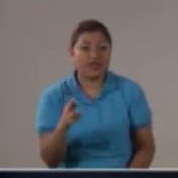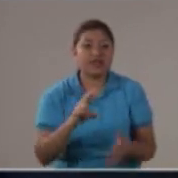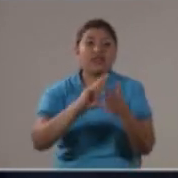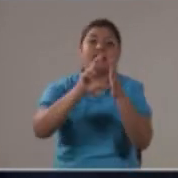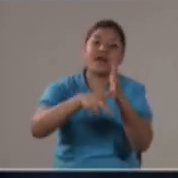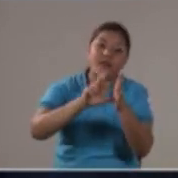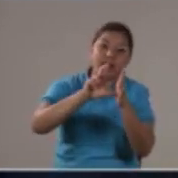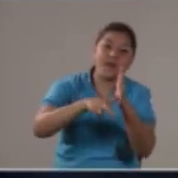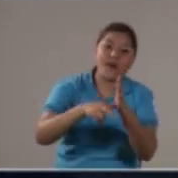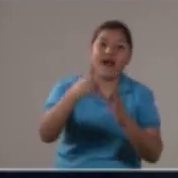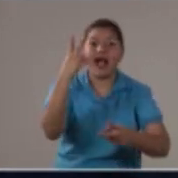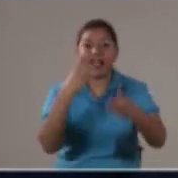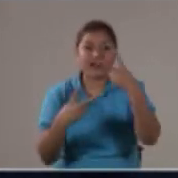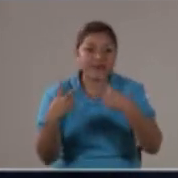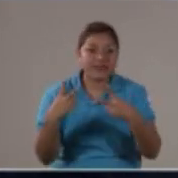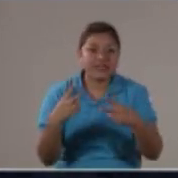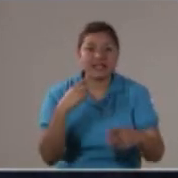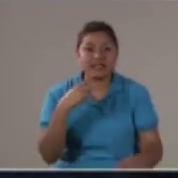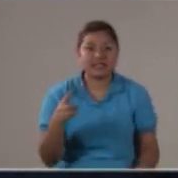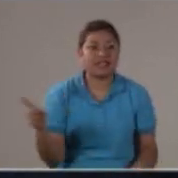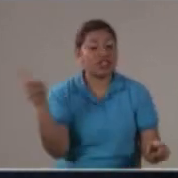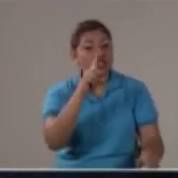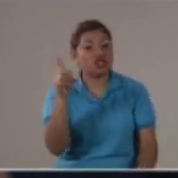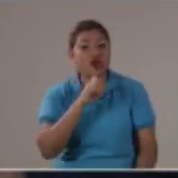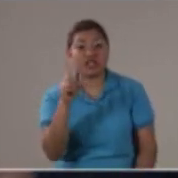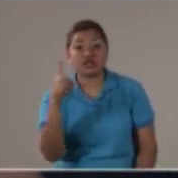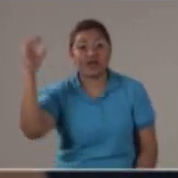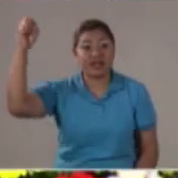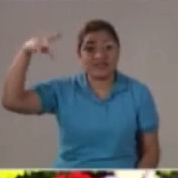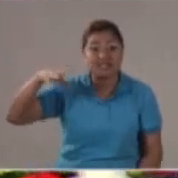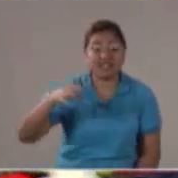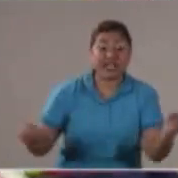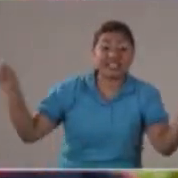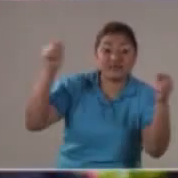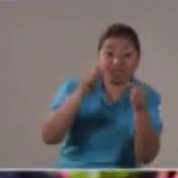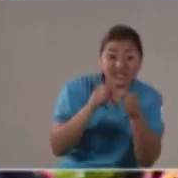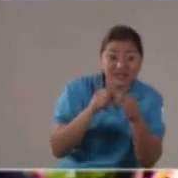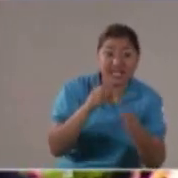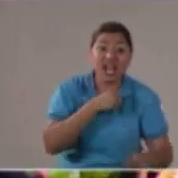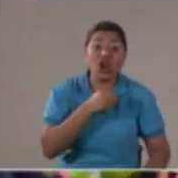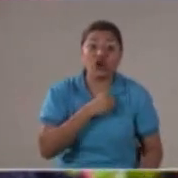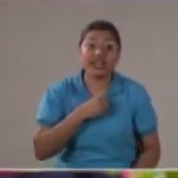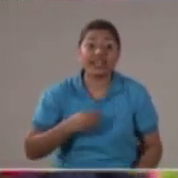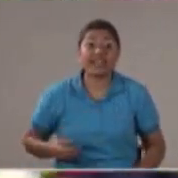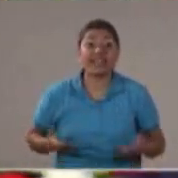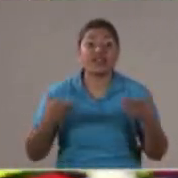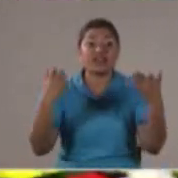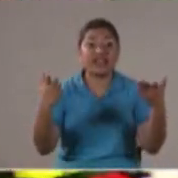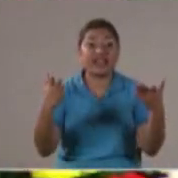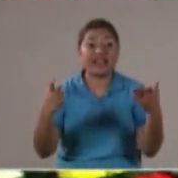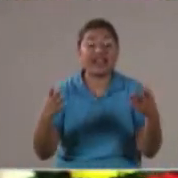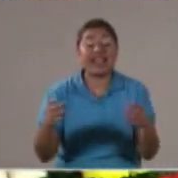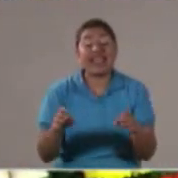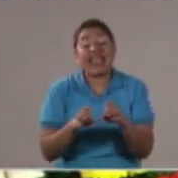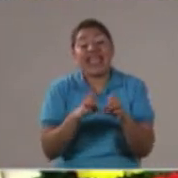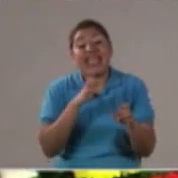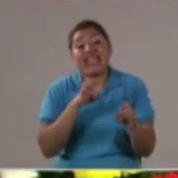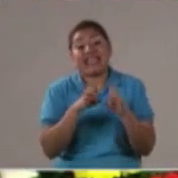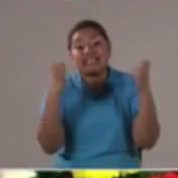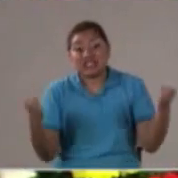aquel. Entonces ya no es una bendición específica, creo yo. Lo que le estoy tratando de decir es, entonces tenemos que renovar nuestra